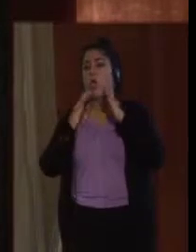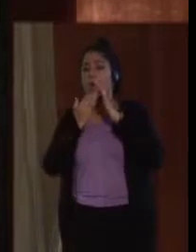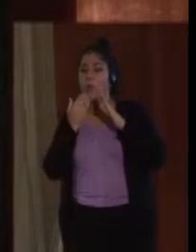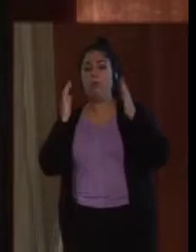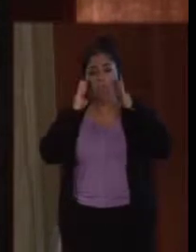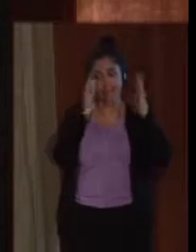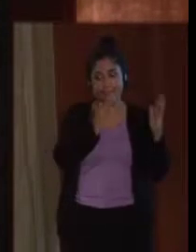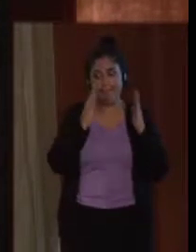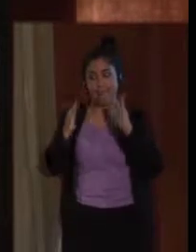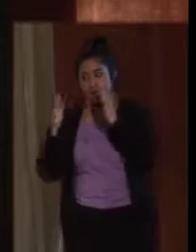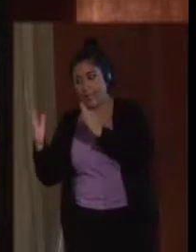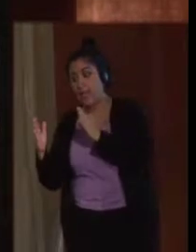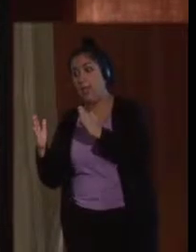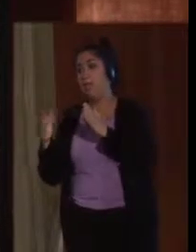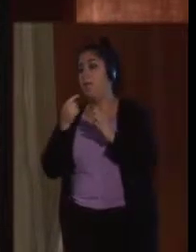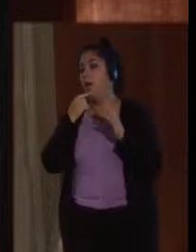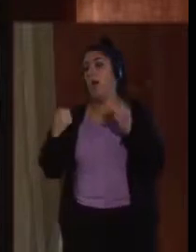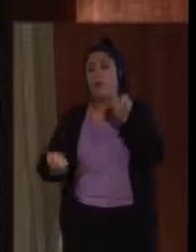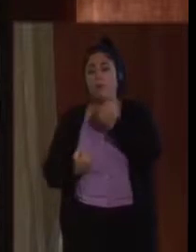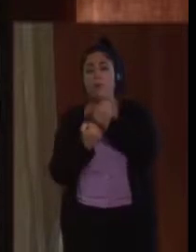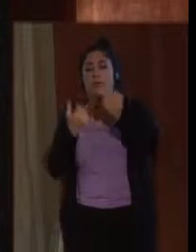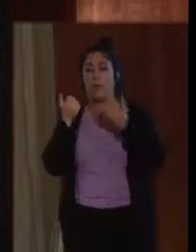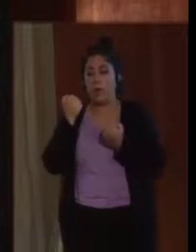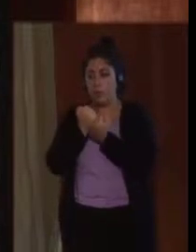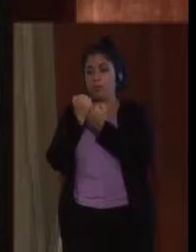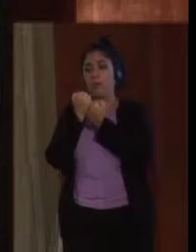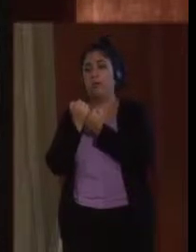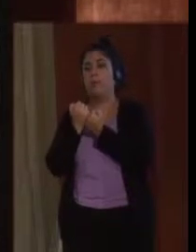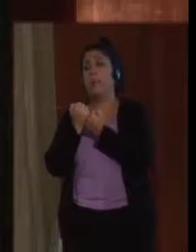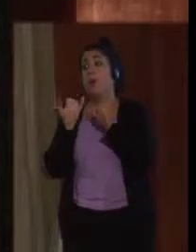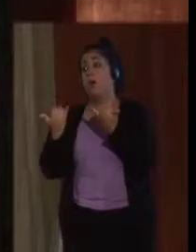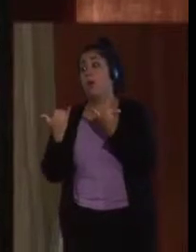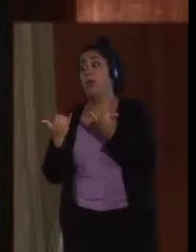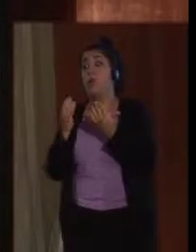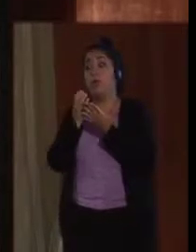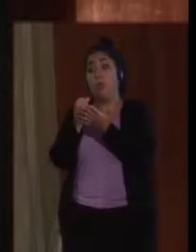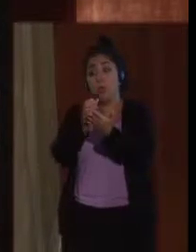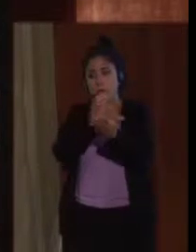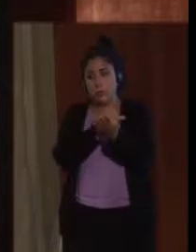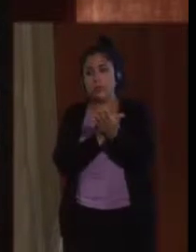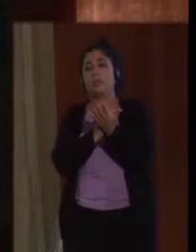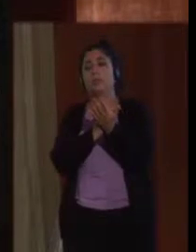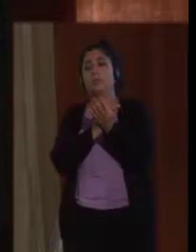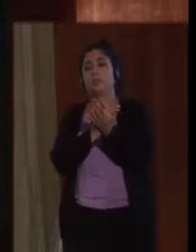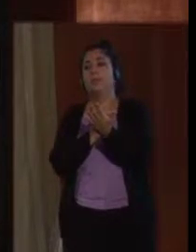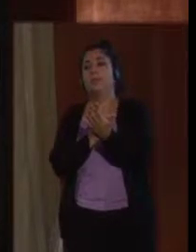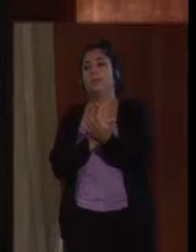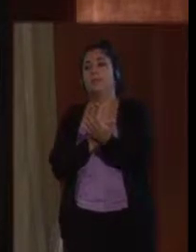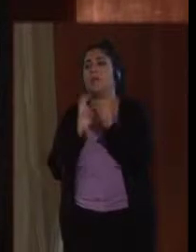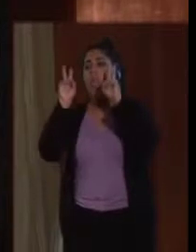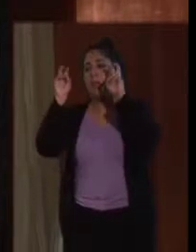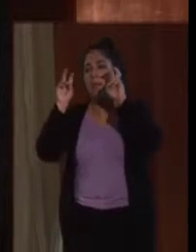Experiencias en Procesos de Recuperación del Servicio Post-Desastre en el Perú, los días